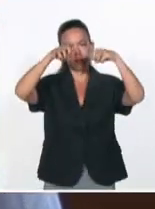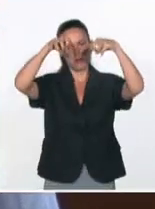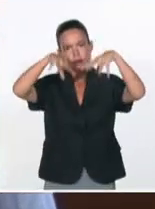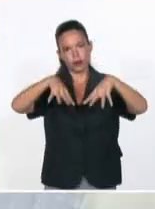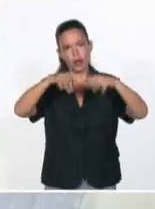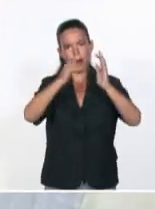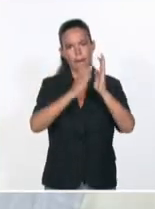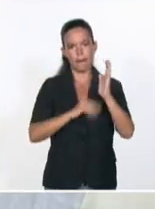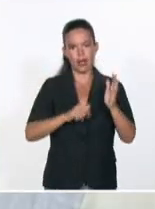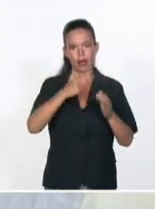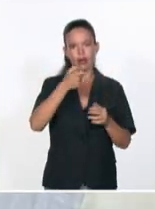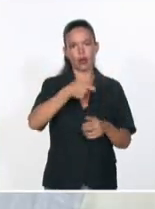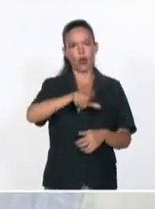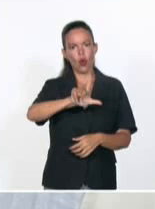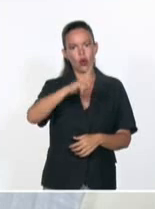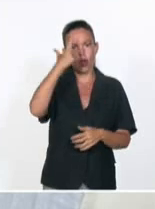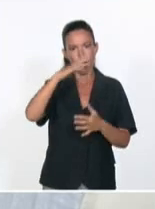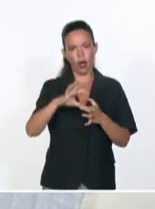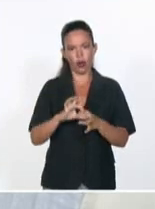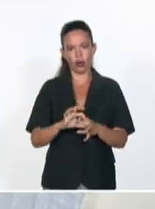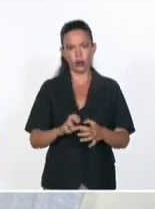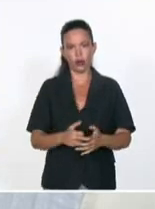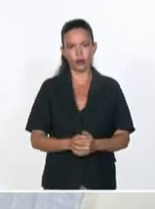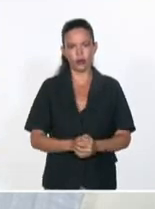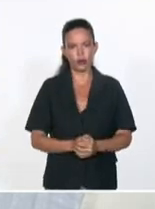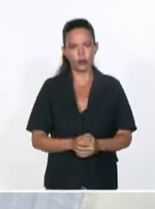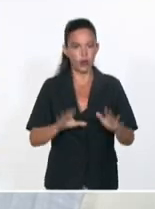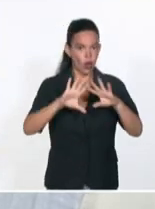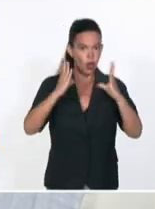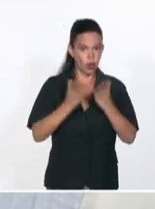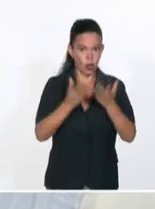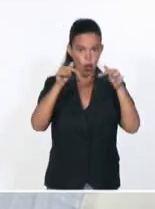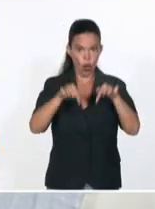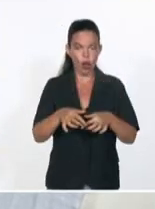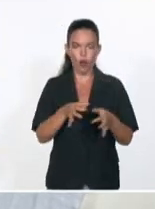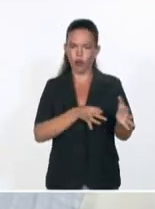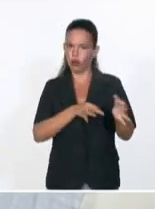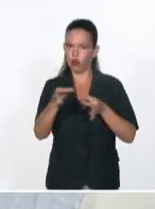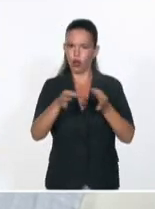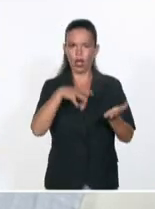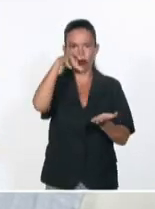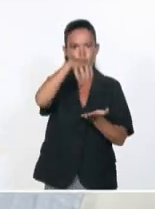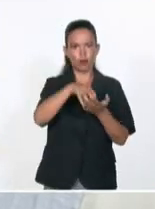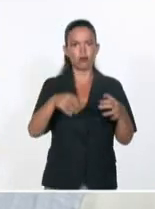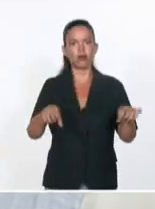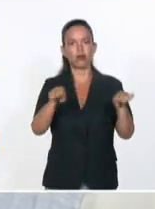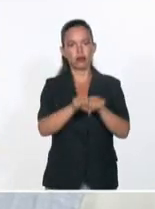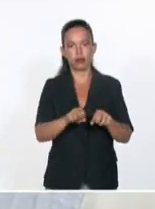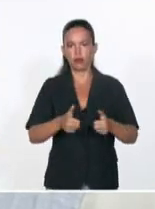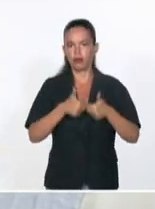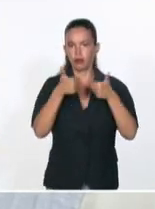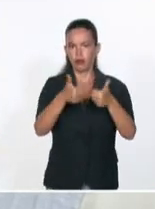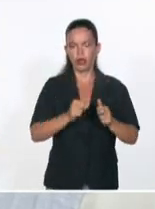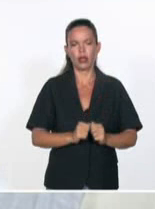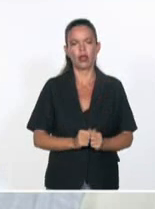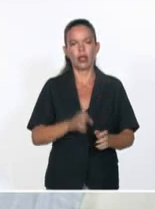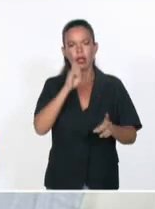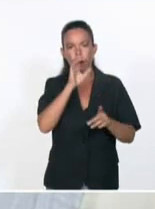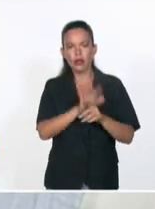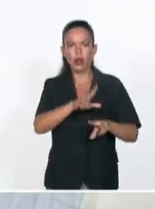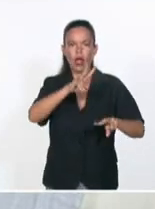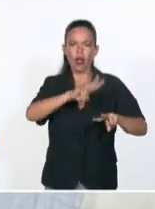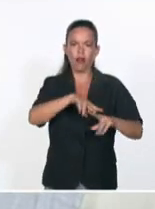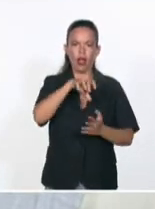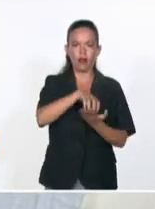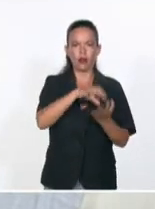de verano. Están todas las unidades, están en línea hoy. Las que tenían que estar, entró Habana 3, entró 10 de octubre 5, entró 10 de